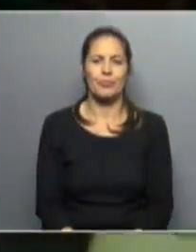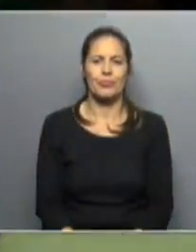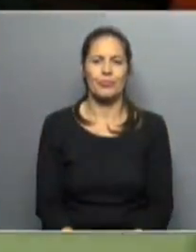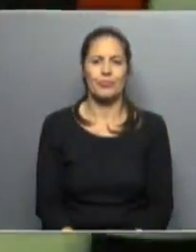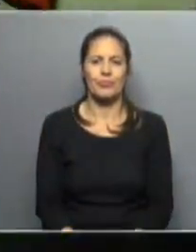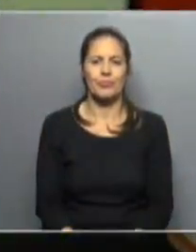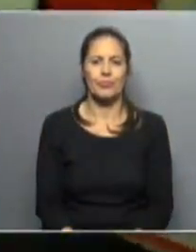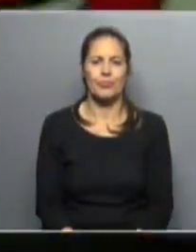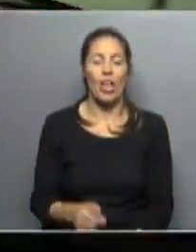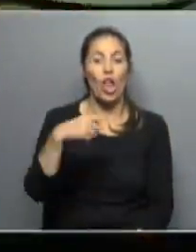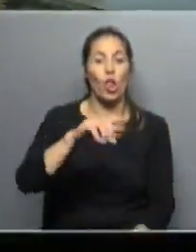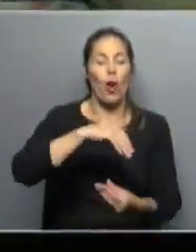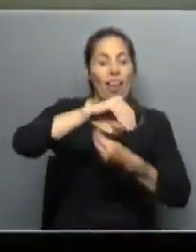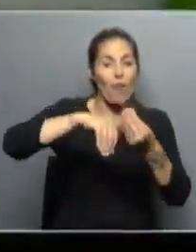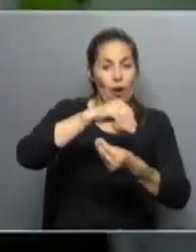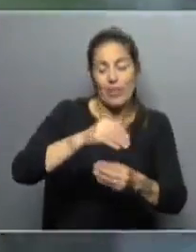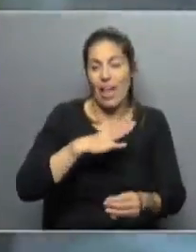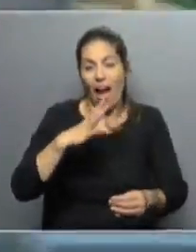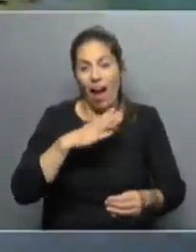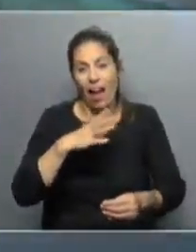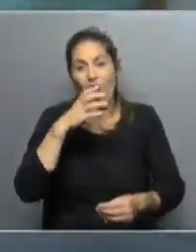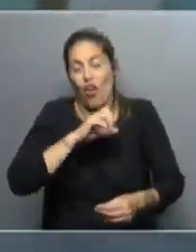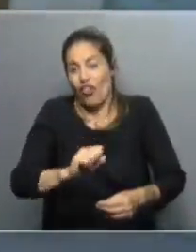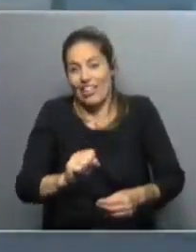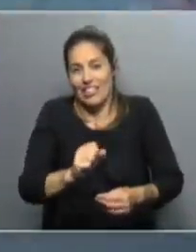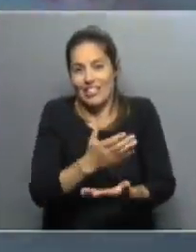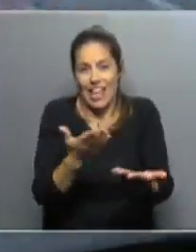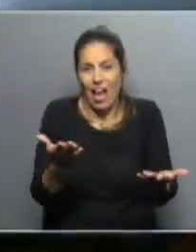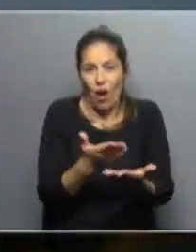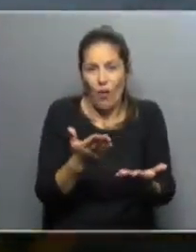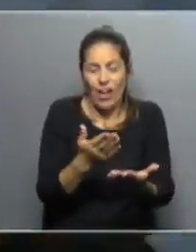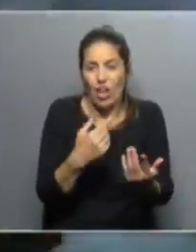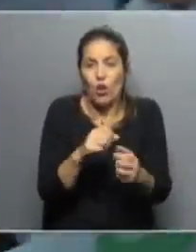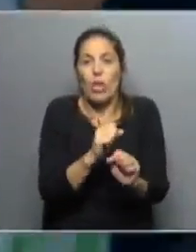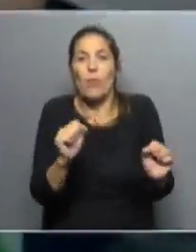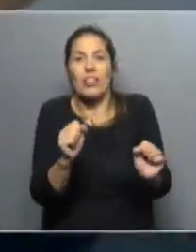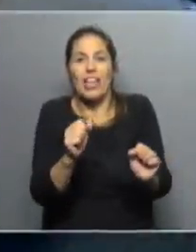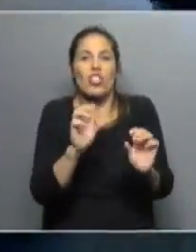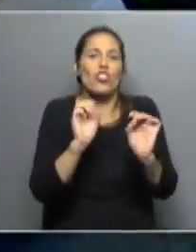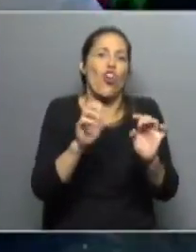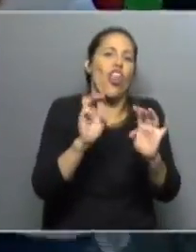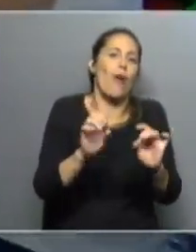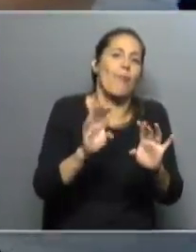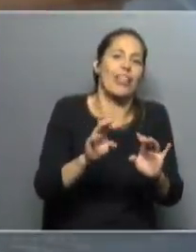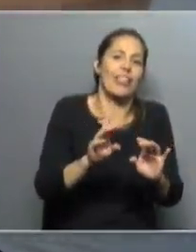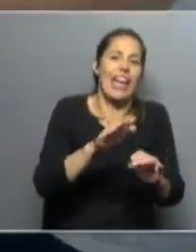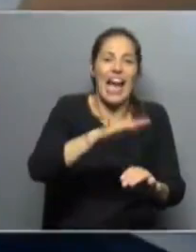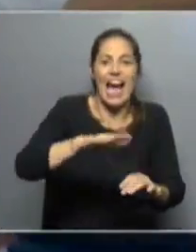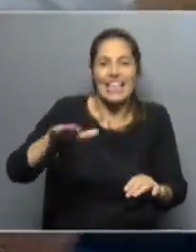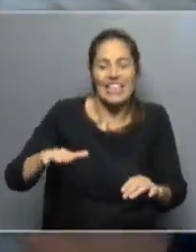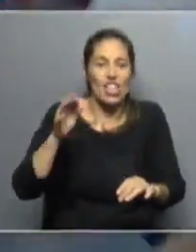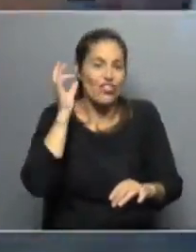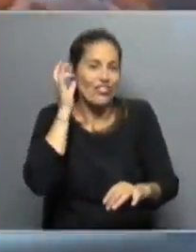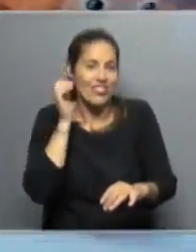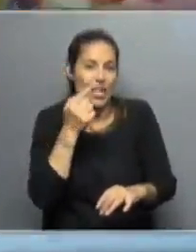Para toda la familia tenemos los Reyes. No tiene por qué ser para regalar solamente a niños y